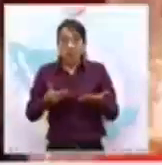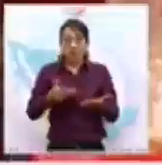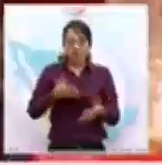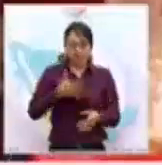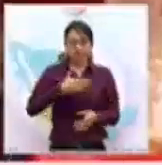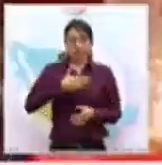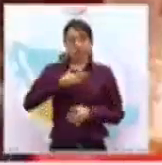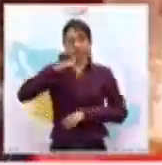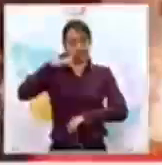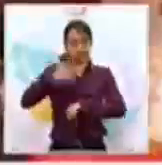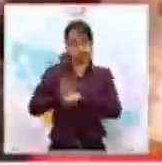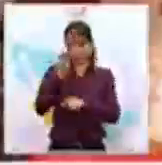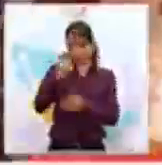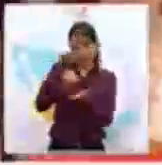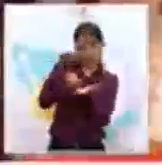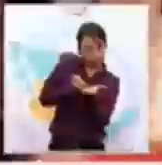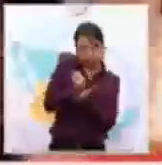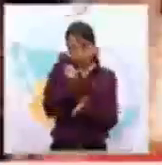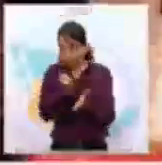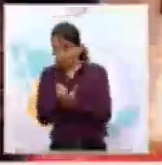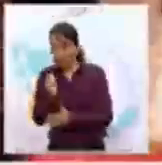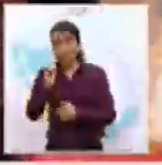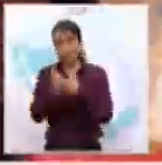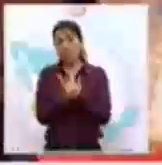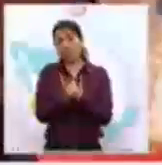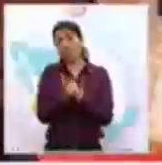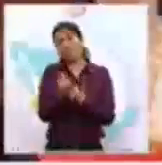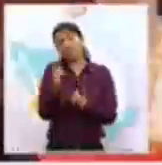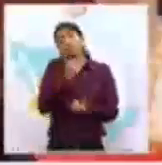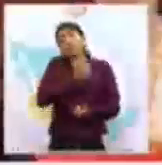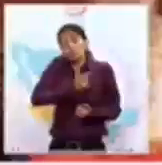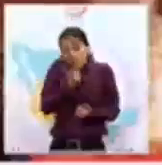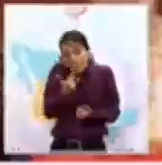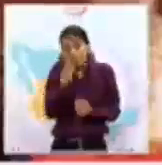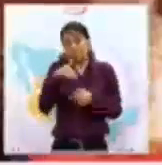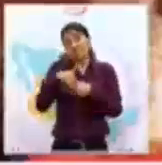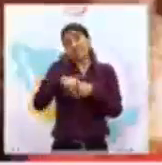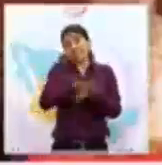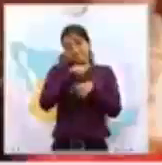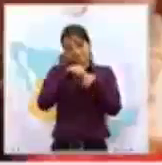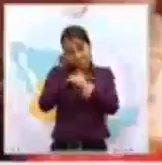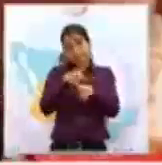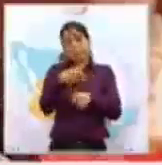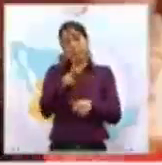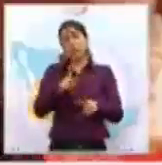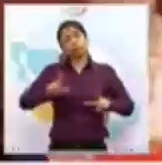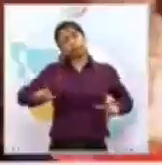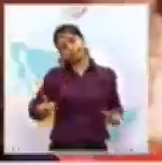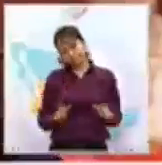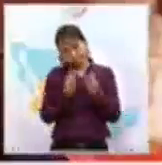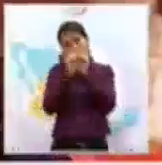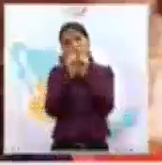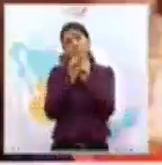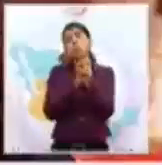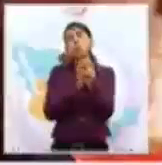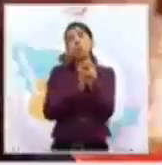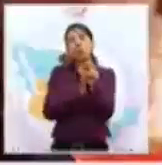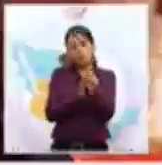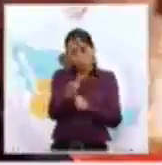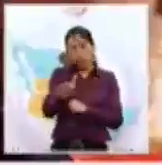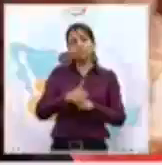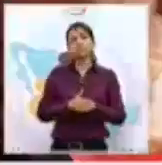decisiones. Pero en esta parte final yo quisiera retomar nuevamente algunos de los conceptos que aquí nos han compartido. sobre todo a partir de lo que